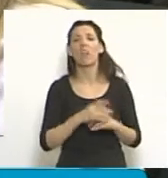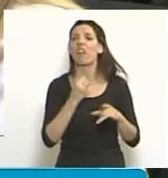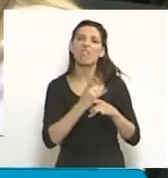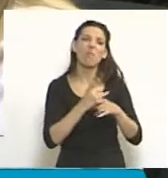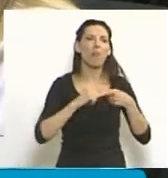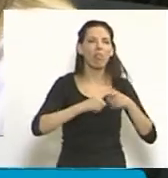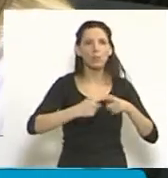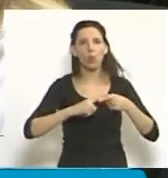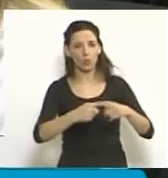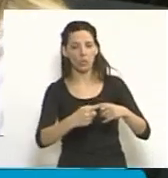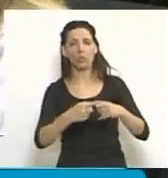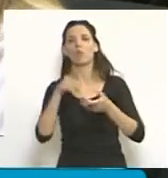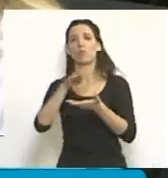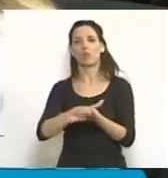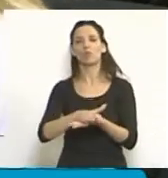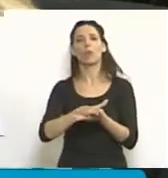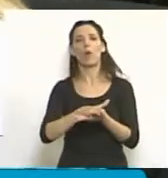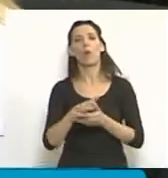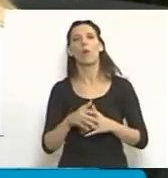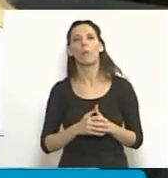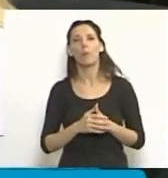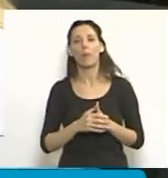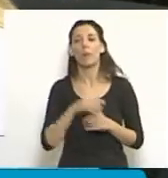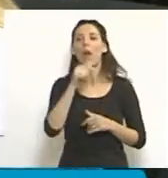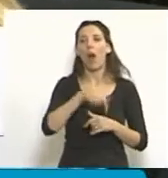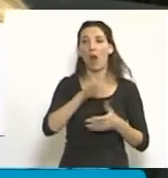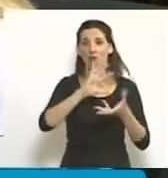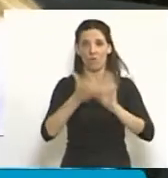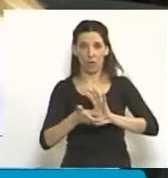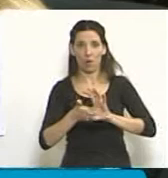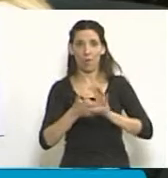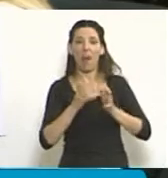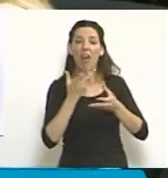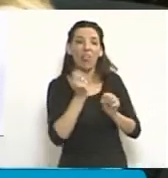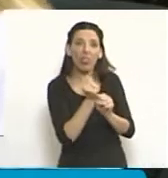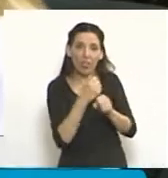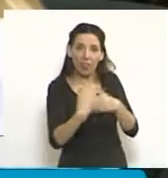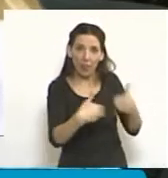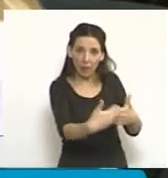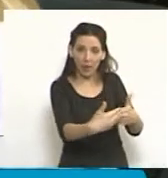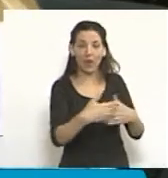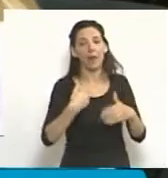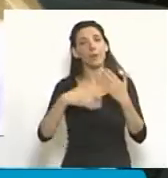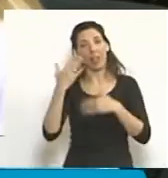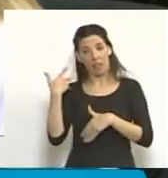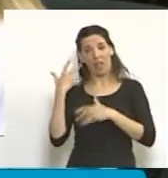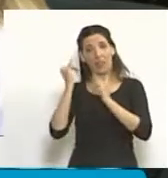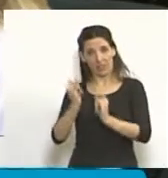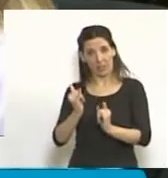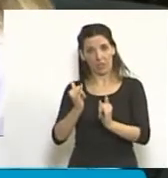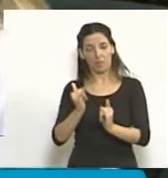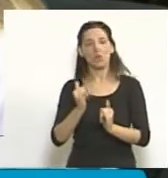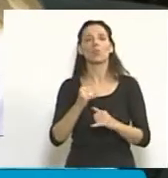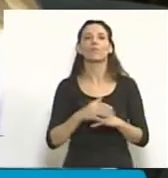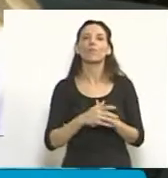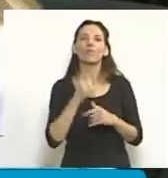discutiendo en este recinto sobre, digamos, ahora el mecanismo de implementación, nosotros reiteramos aquello que dejamos en claro